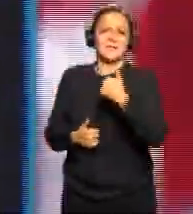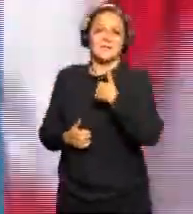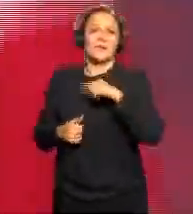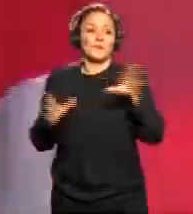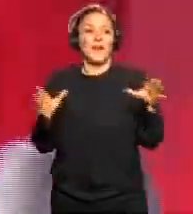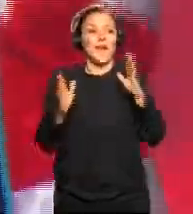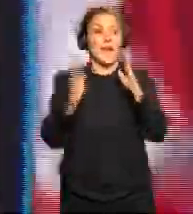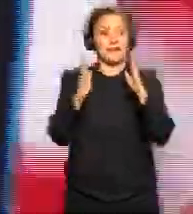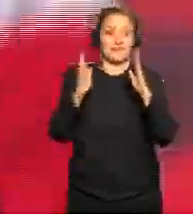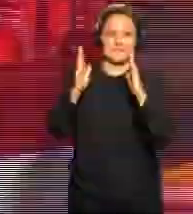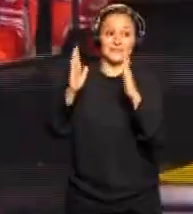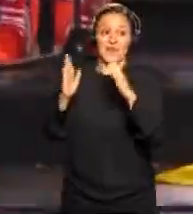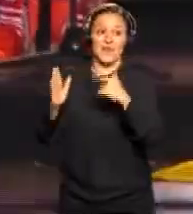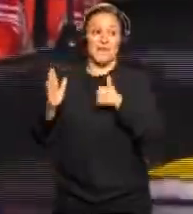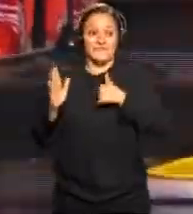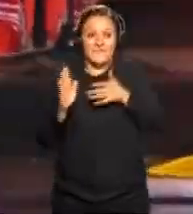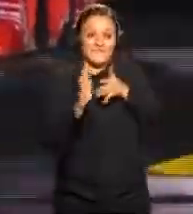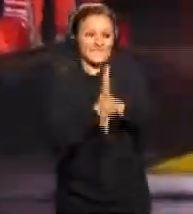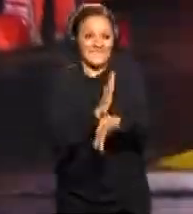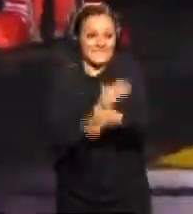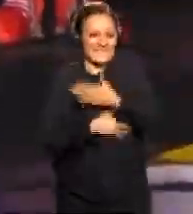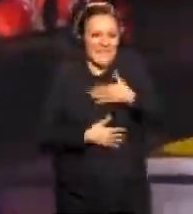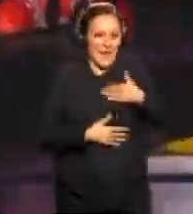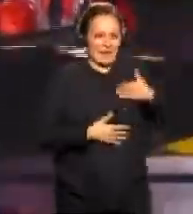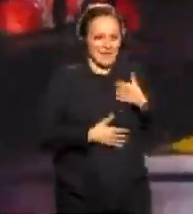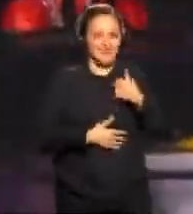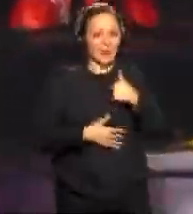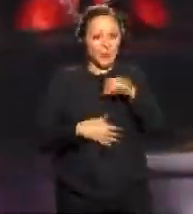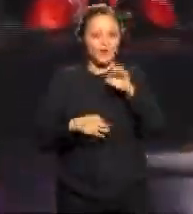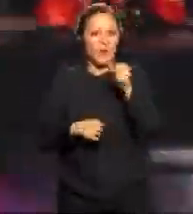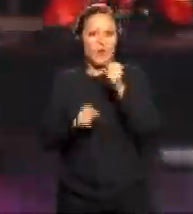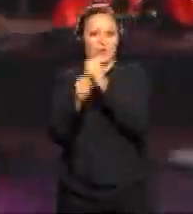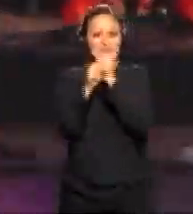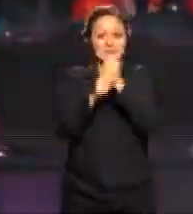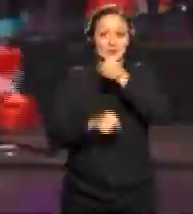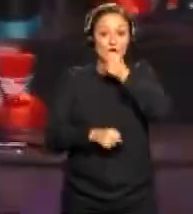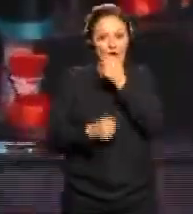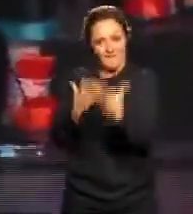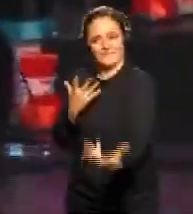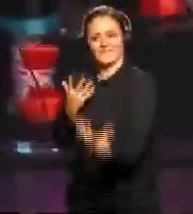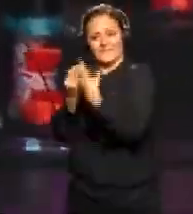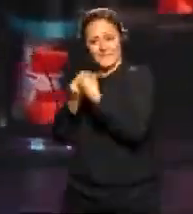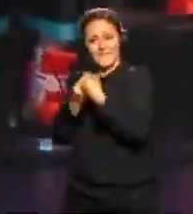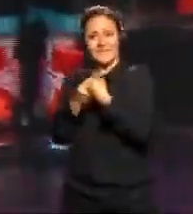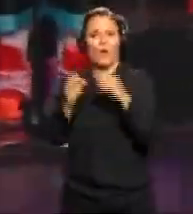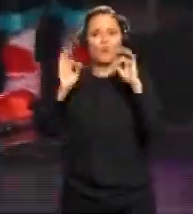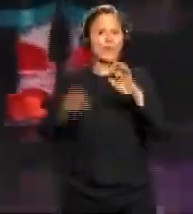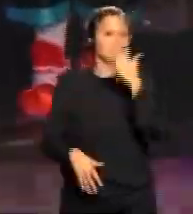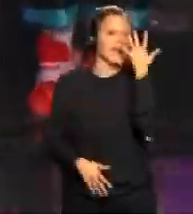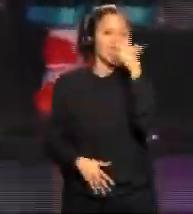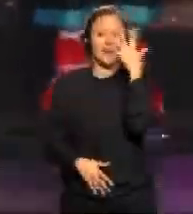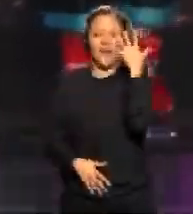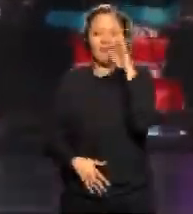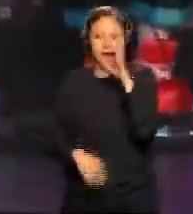nunca Santa me falten Cruz en carnaval. Únete al son Santa, de la Sonora Santa Cruz en carnaval. El carnaval es